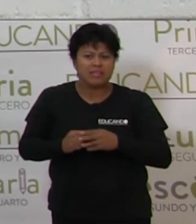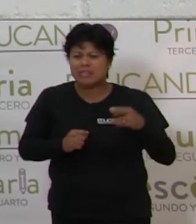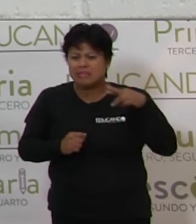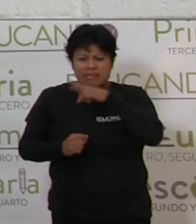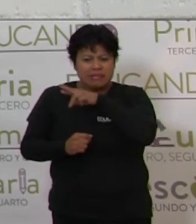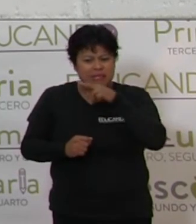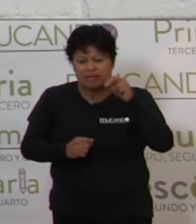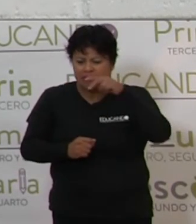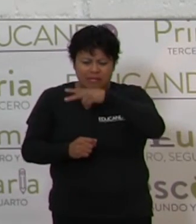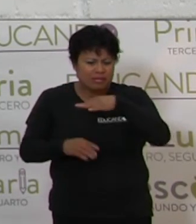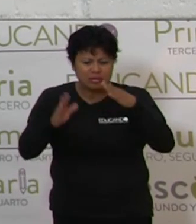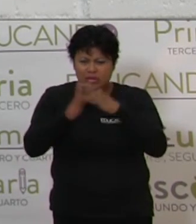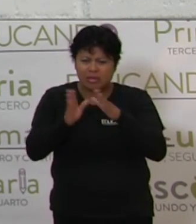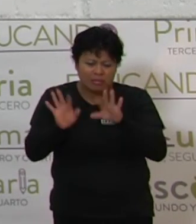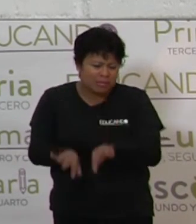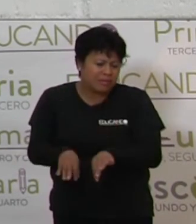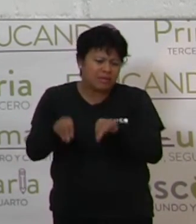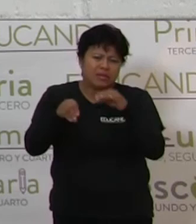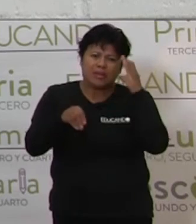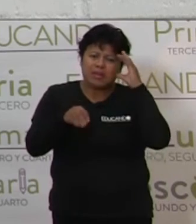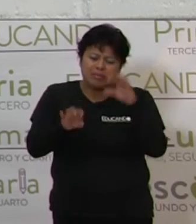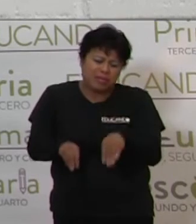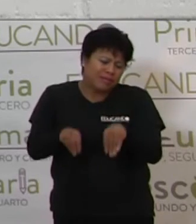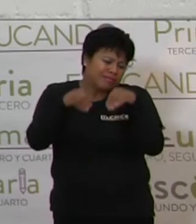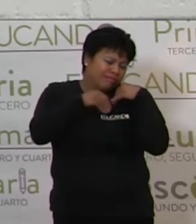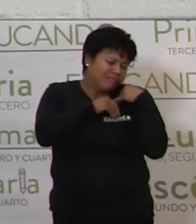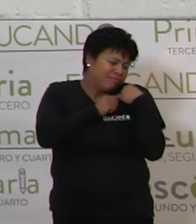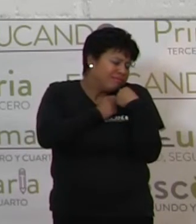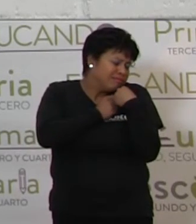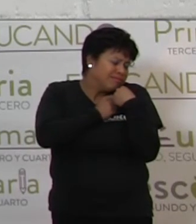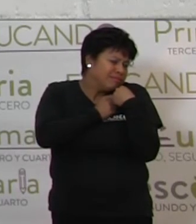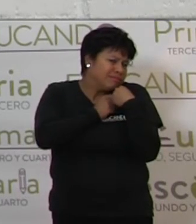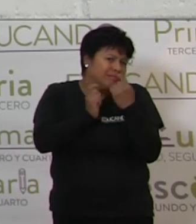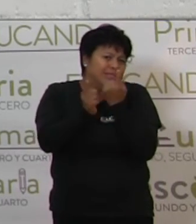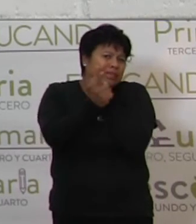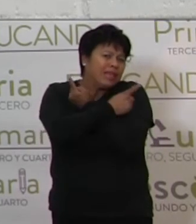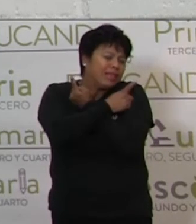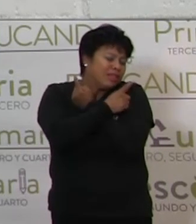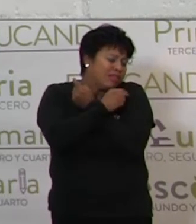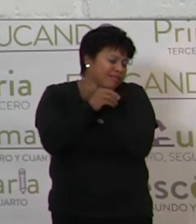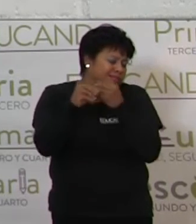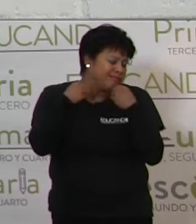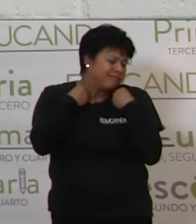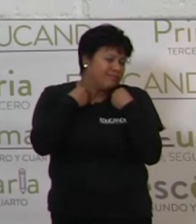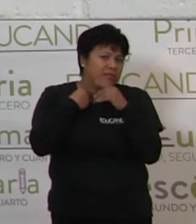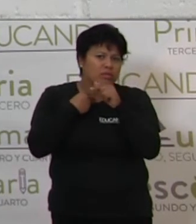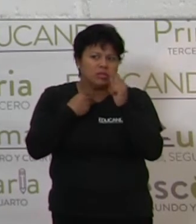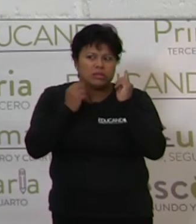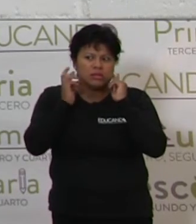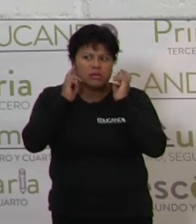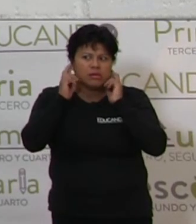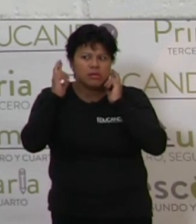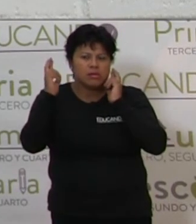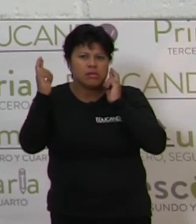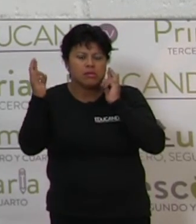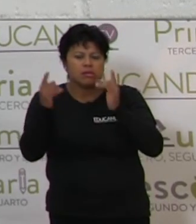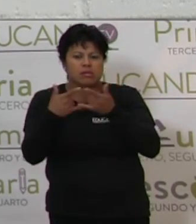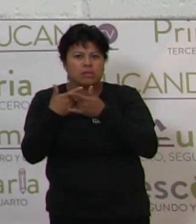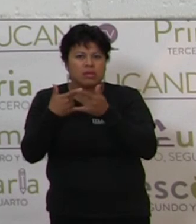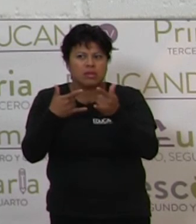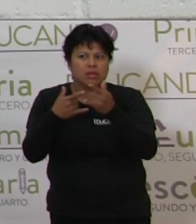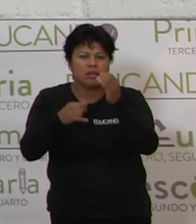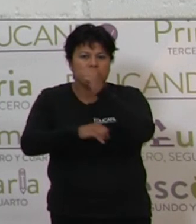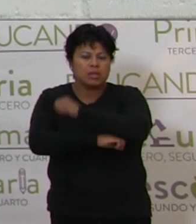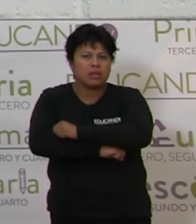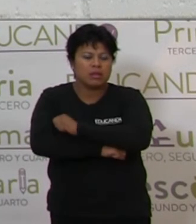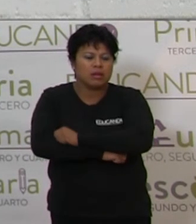Se precipitó a su cama y así se quedó, muy quieto, por cierto. Luego algo rechinó levemente en la madera